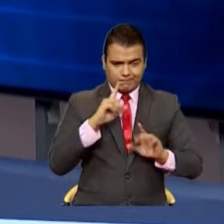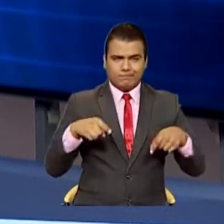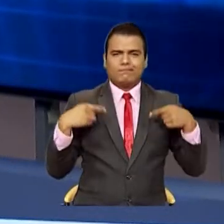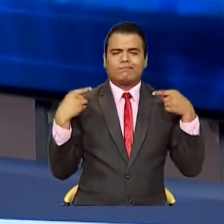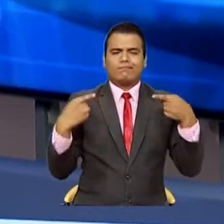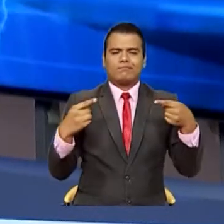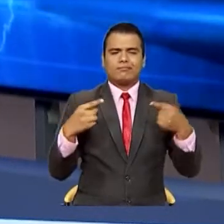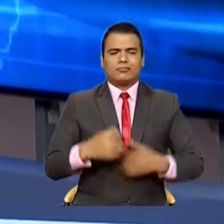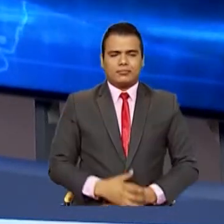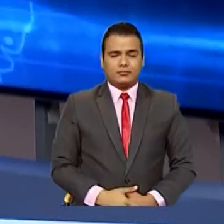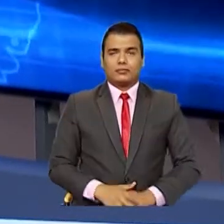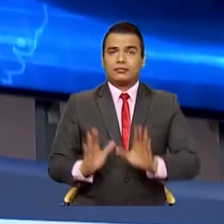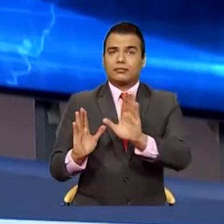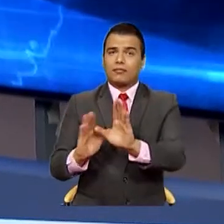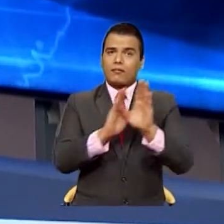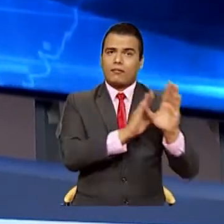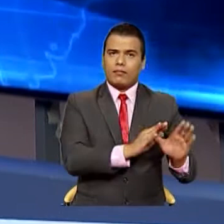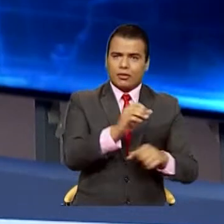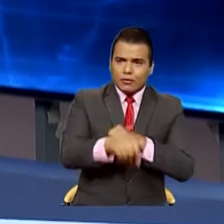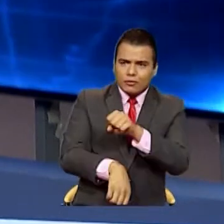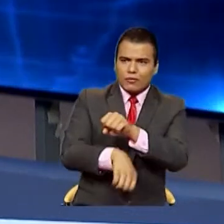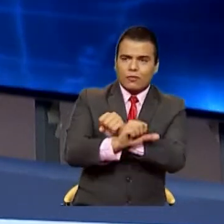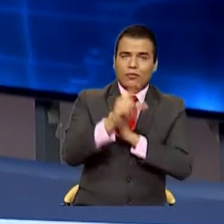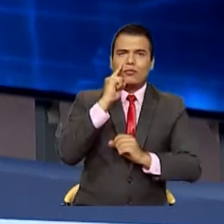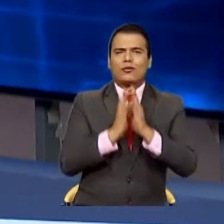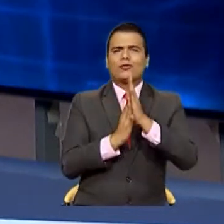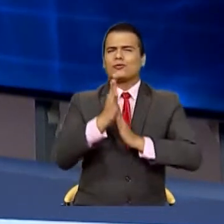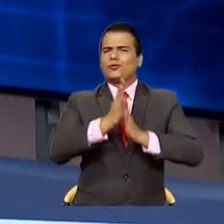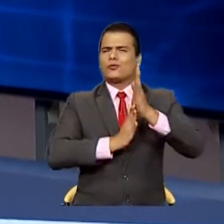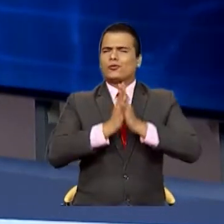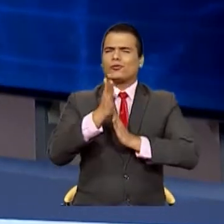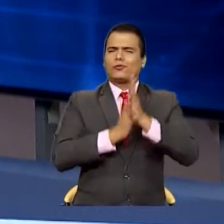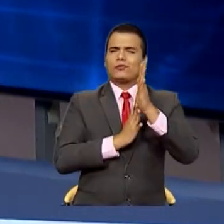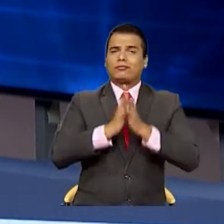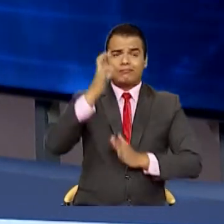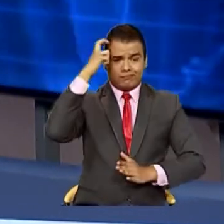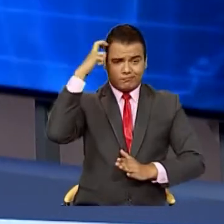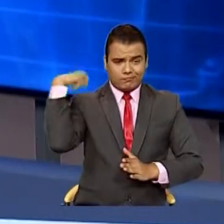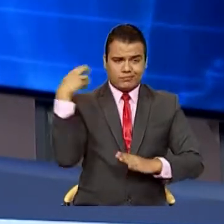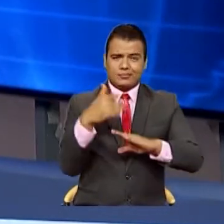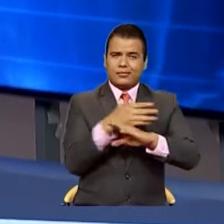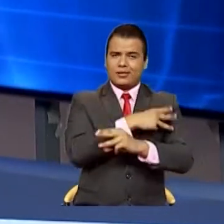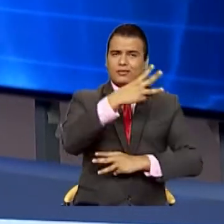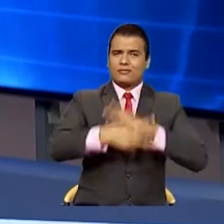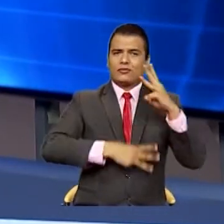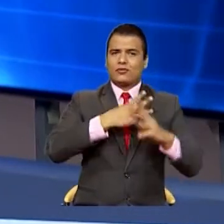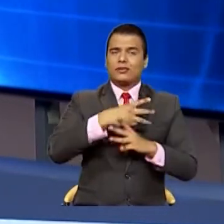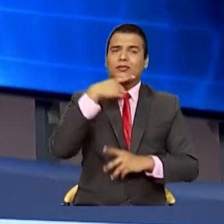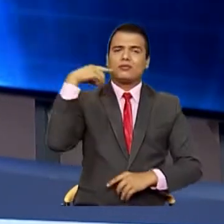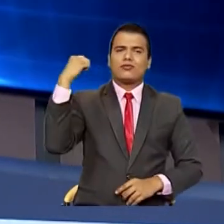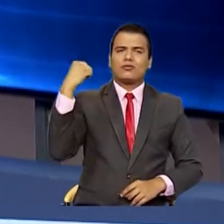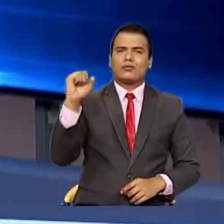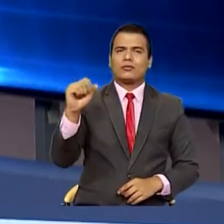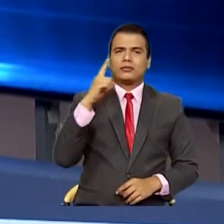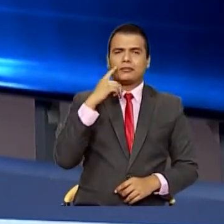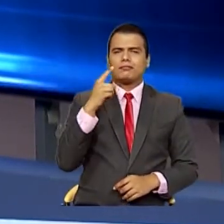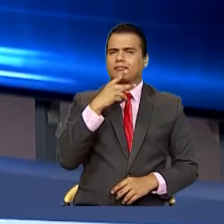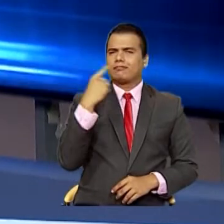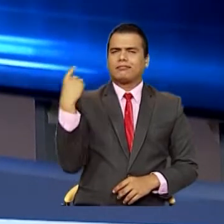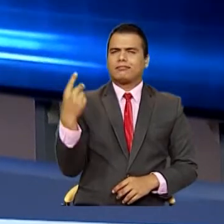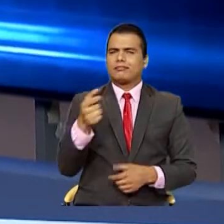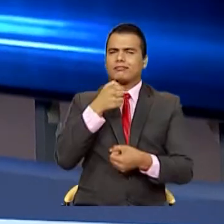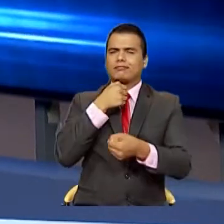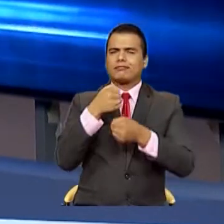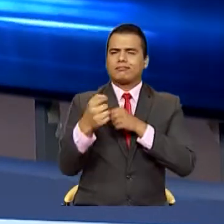Y seguimos con destino futbolístico a Inglaterra. Telepacífico Noticias rumbo al Mundial de Rusia 2018. Esta noche visitamos